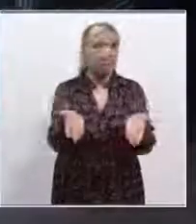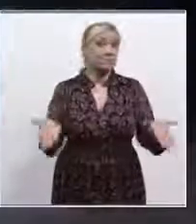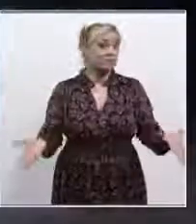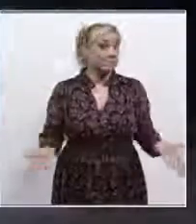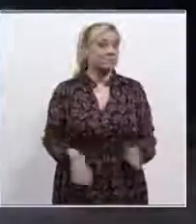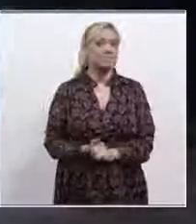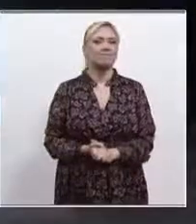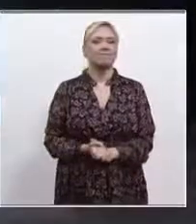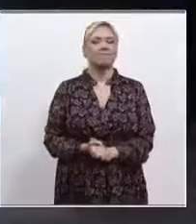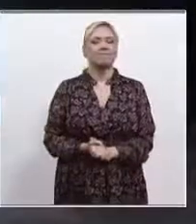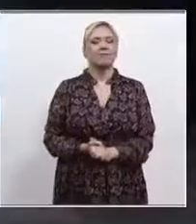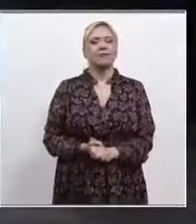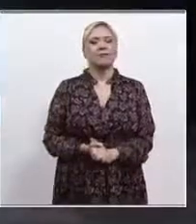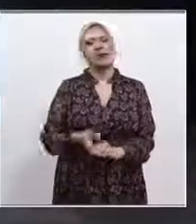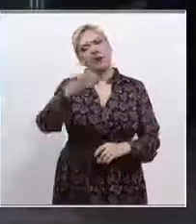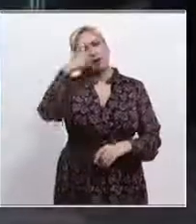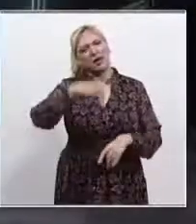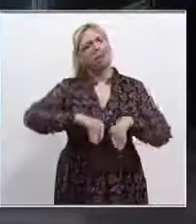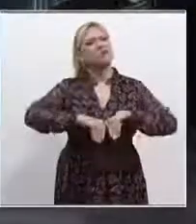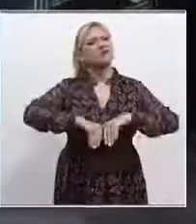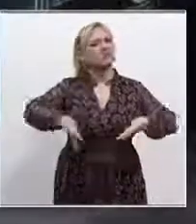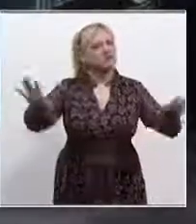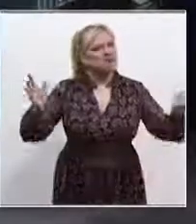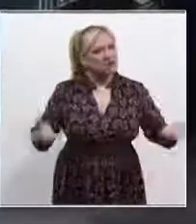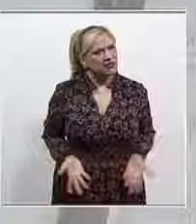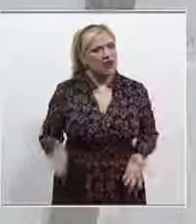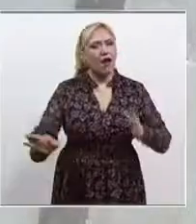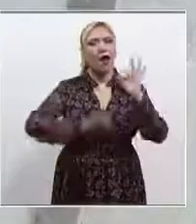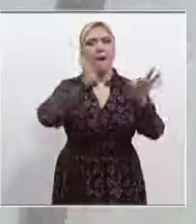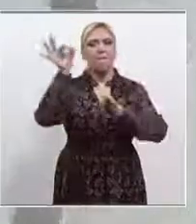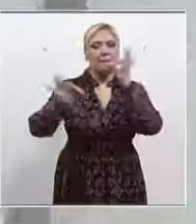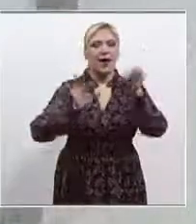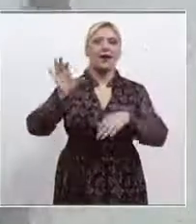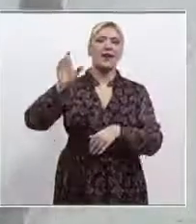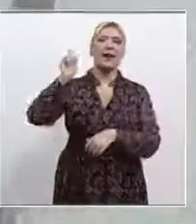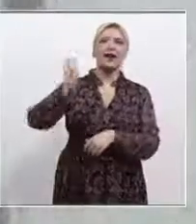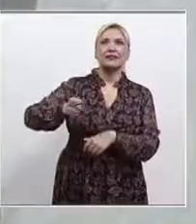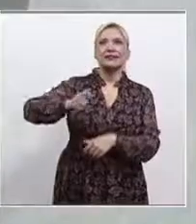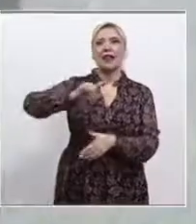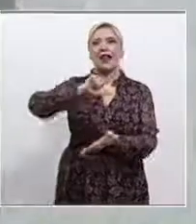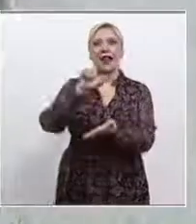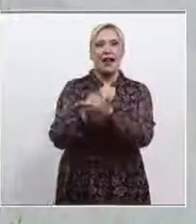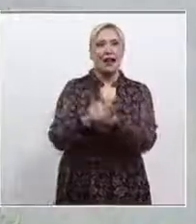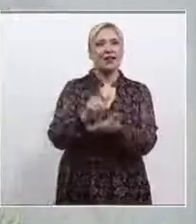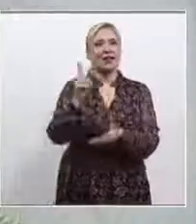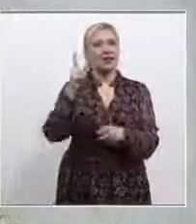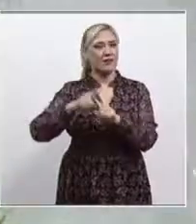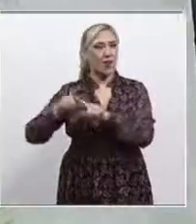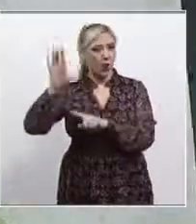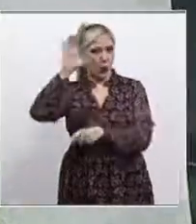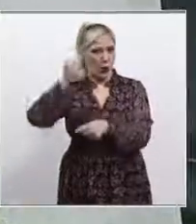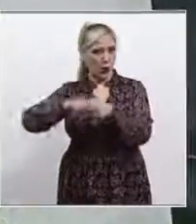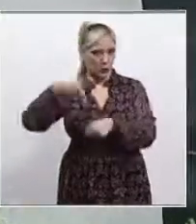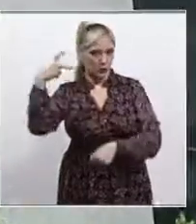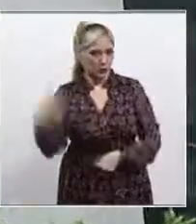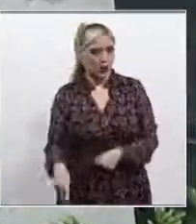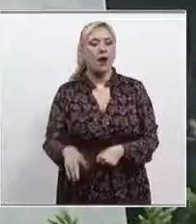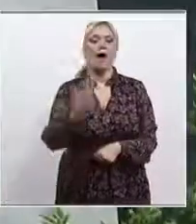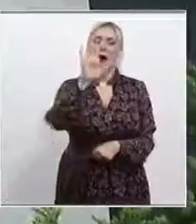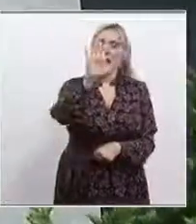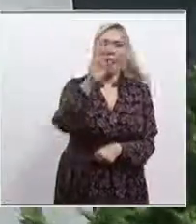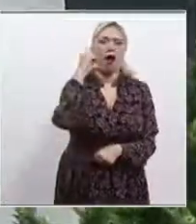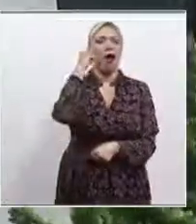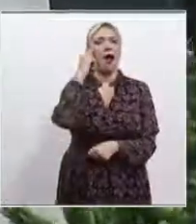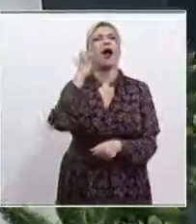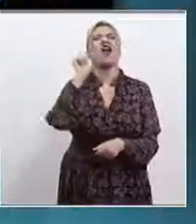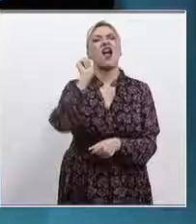Y como parte para difundir en una campaña la cultura jurídica, el Consejo de la Judicatura Federal explicó en qué consiste un